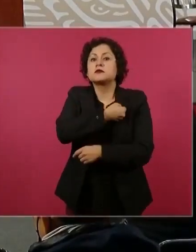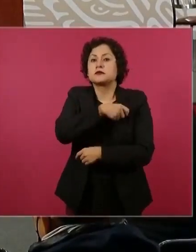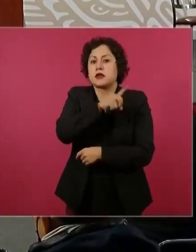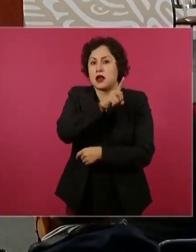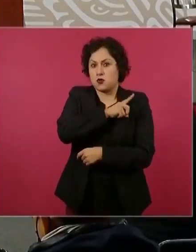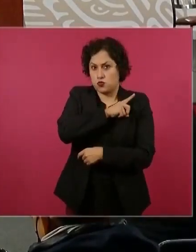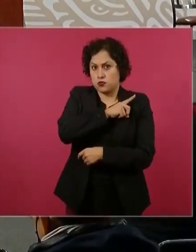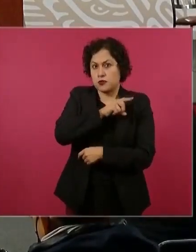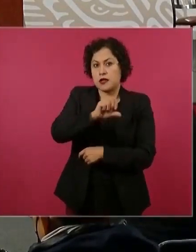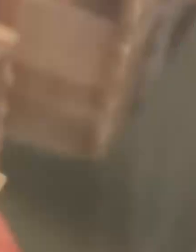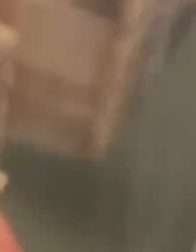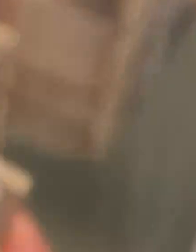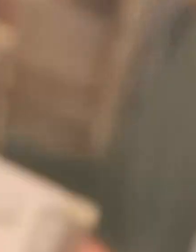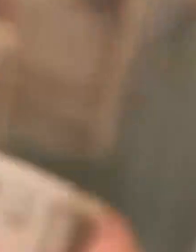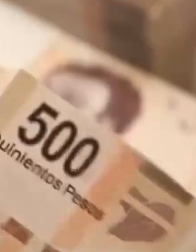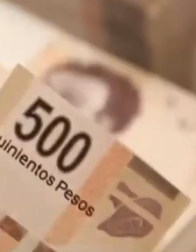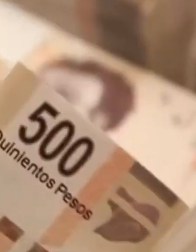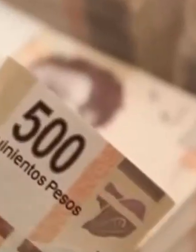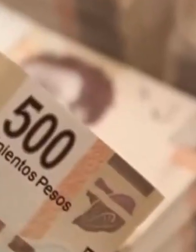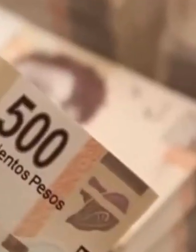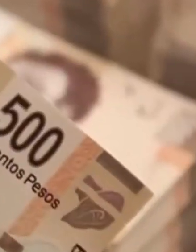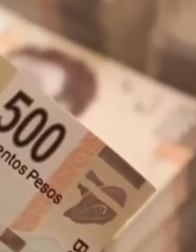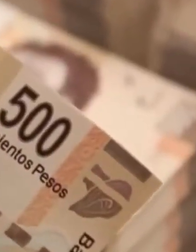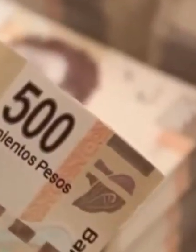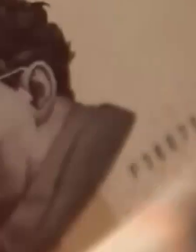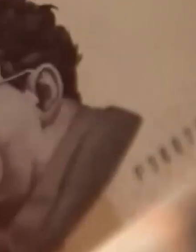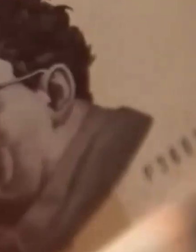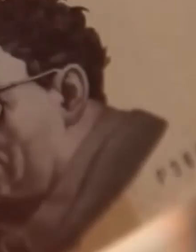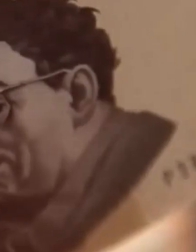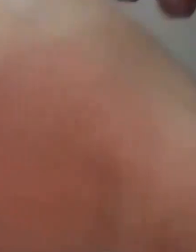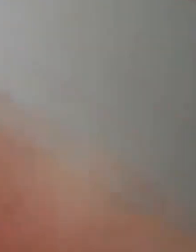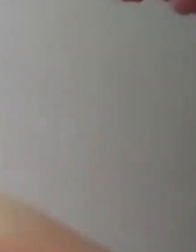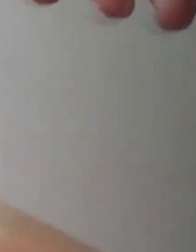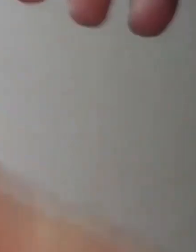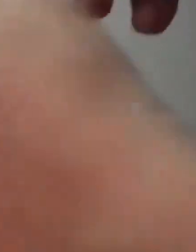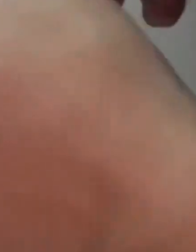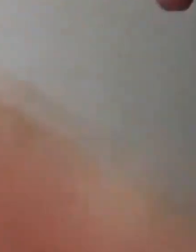de otras empresas. Pero eso no es todo. Todos estos millones de